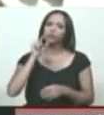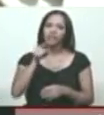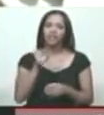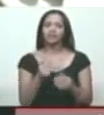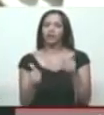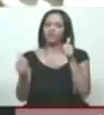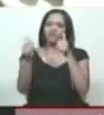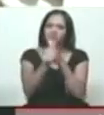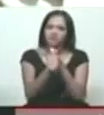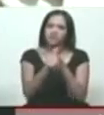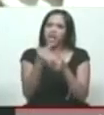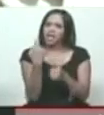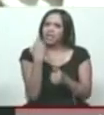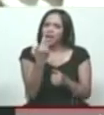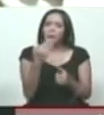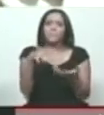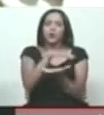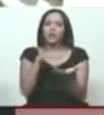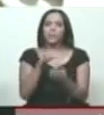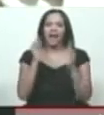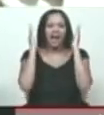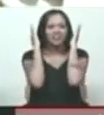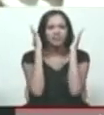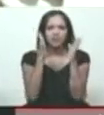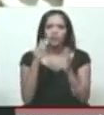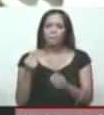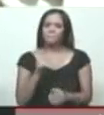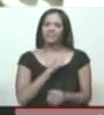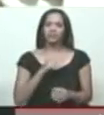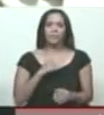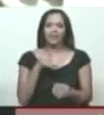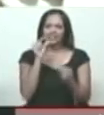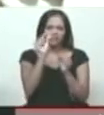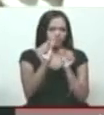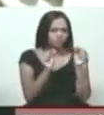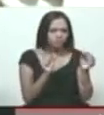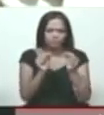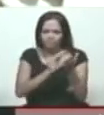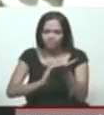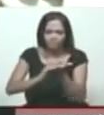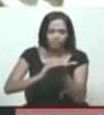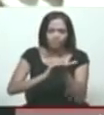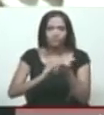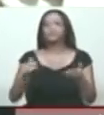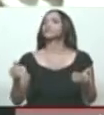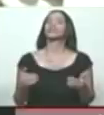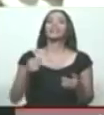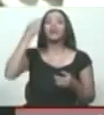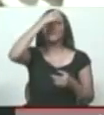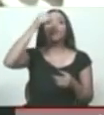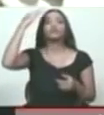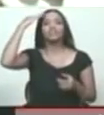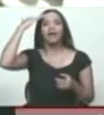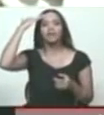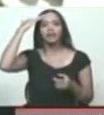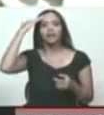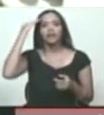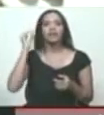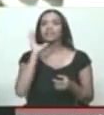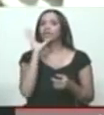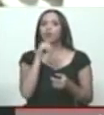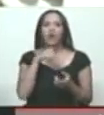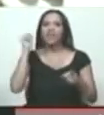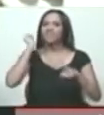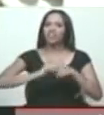problema desde el primer momento, atendiendo personalmente cada detalle. Y este pueblo sabe, presidente, este pueblo sabe que no está abandonado, que